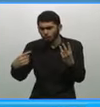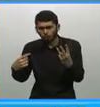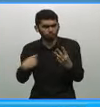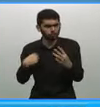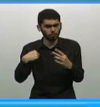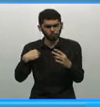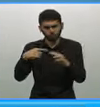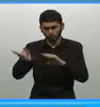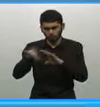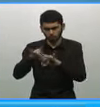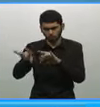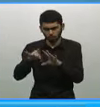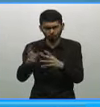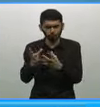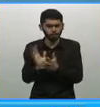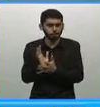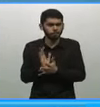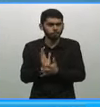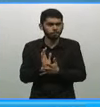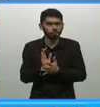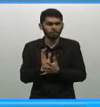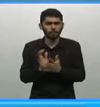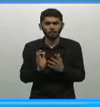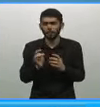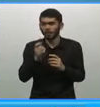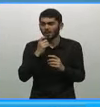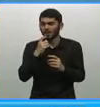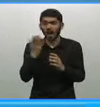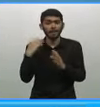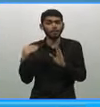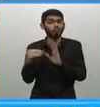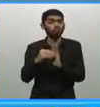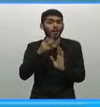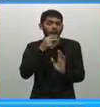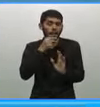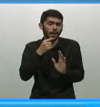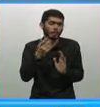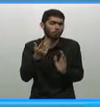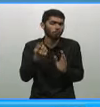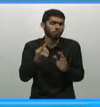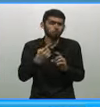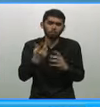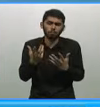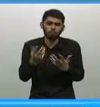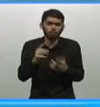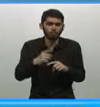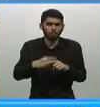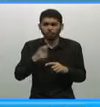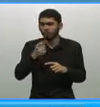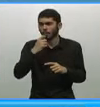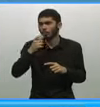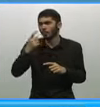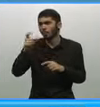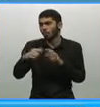que, si no han estado, ha sido producto de las circunstancias, como el caso de Kraneviter, que tuvo una lesión el año